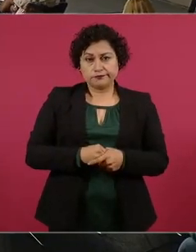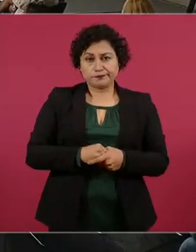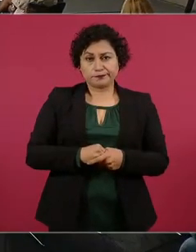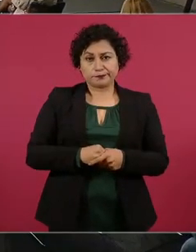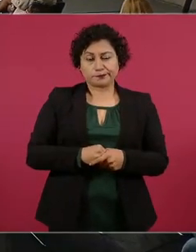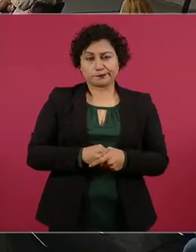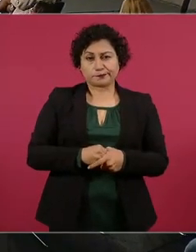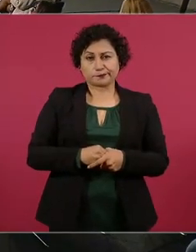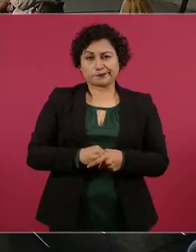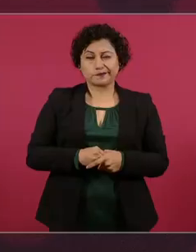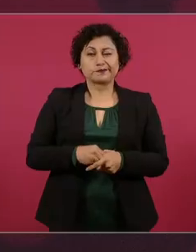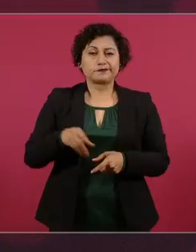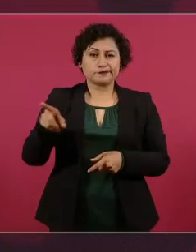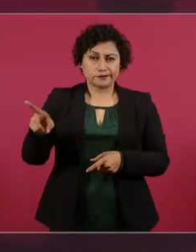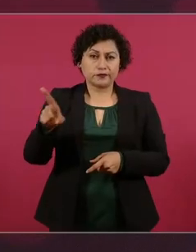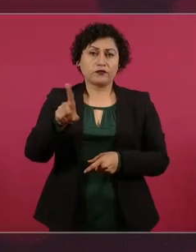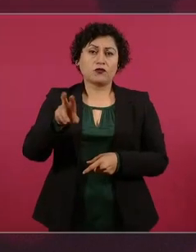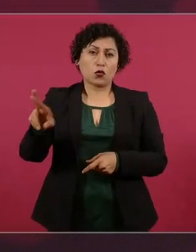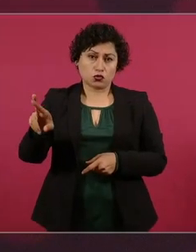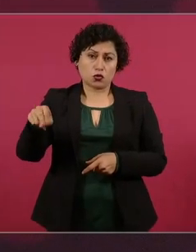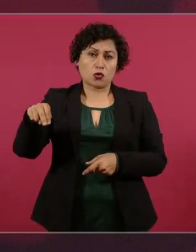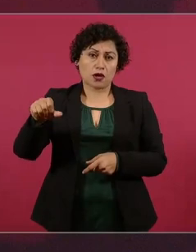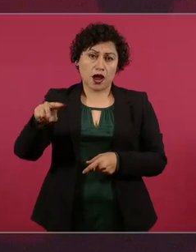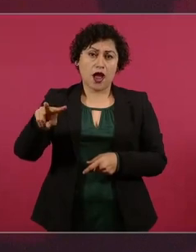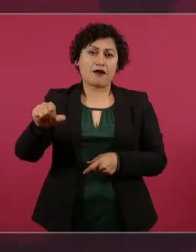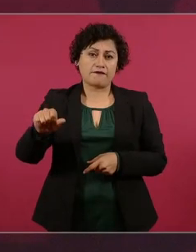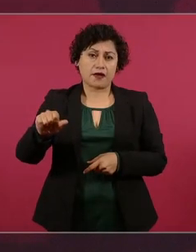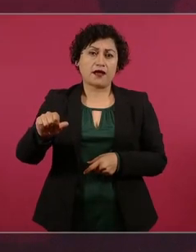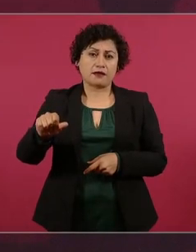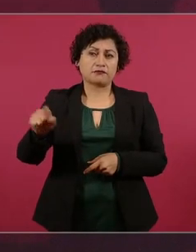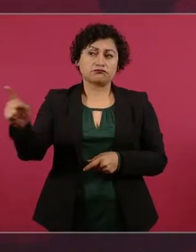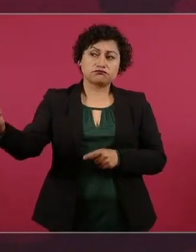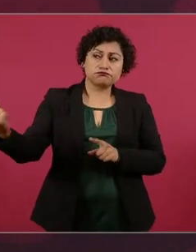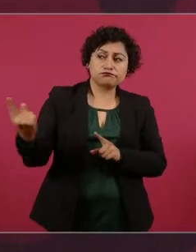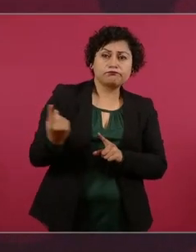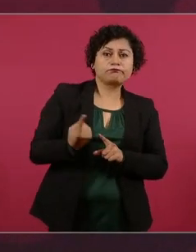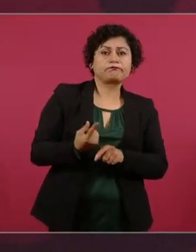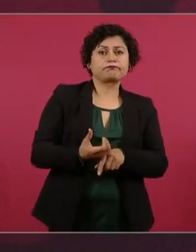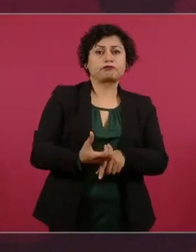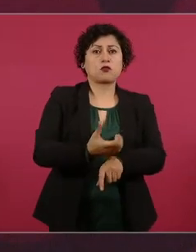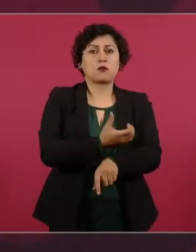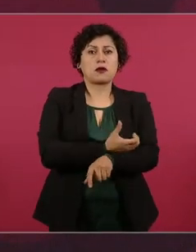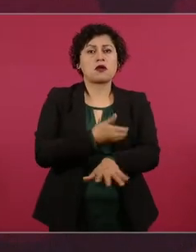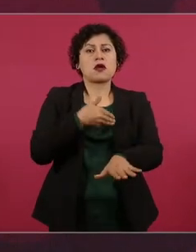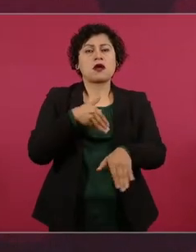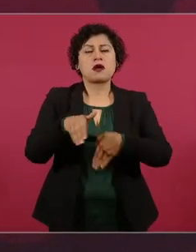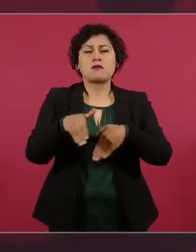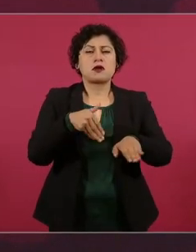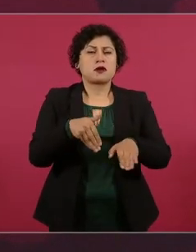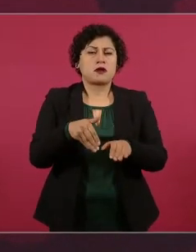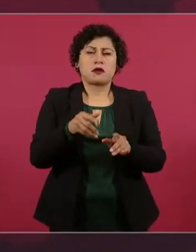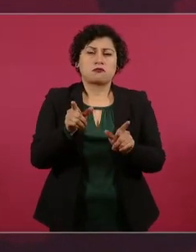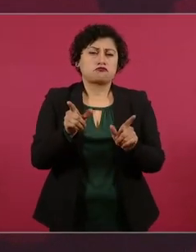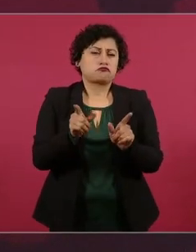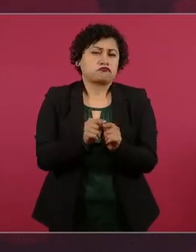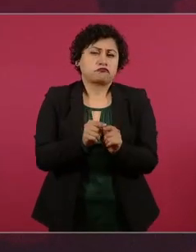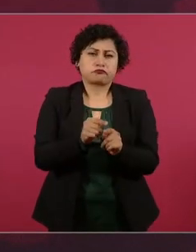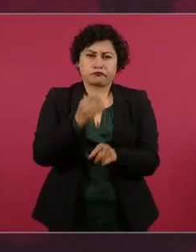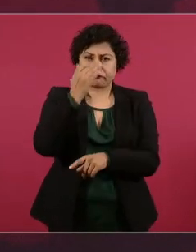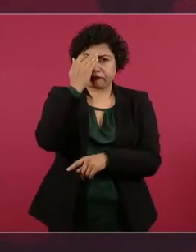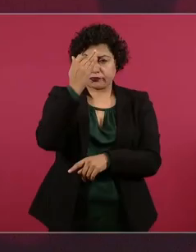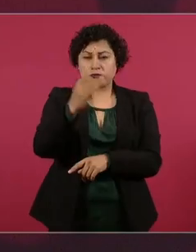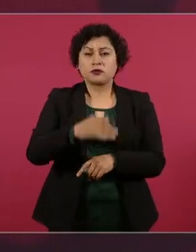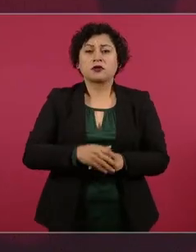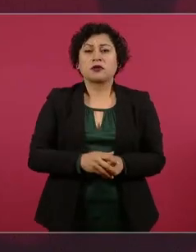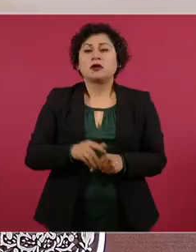Y fue el doctor Nava, ya estaba enfermo, me fue a acompañar, a caminar un tramo. Y me dijo,